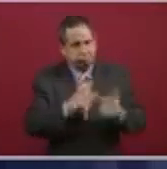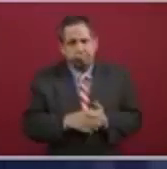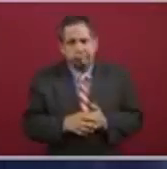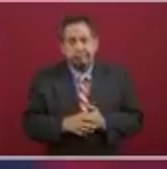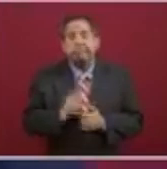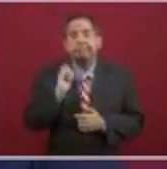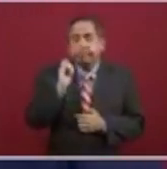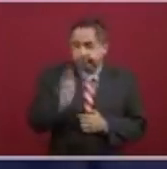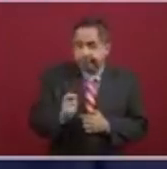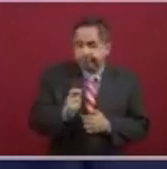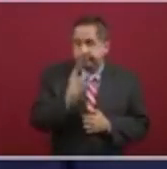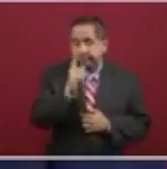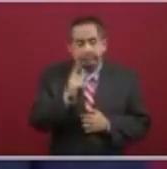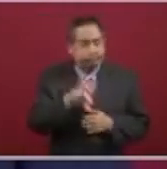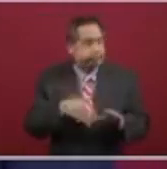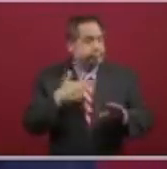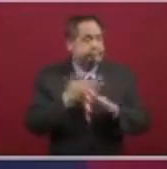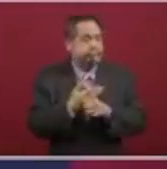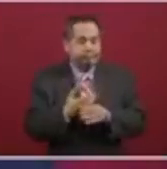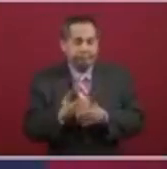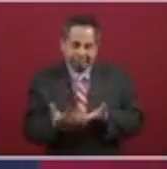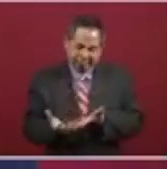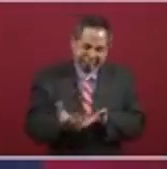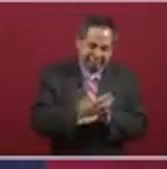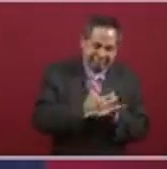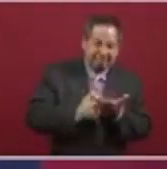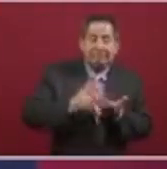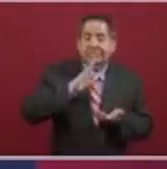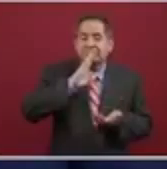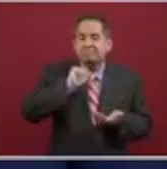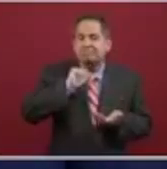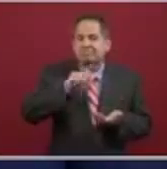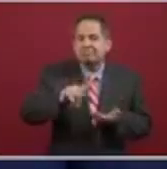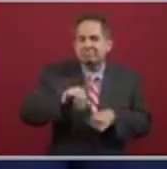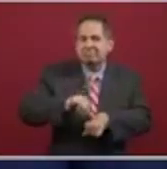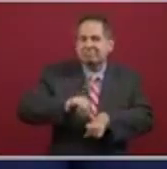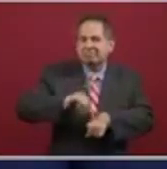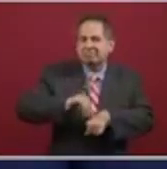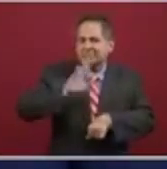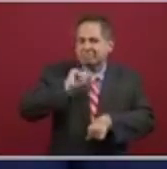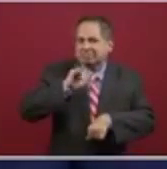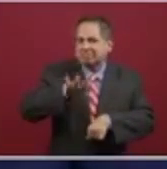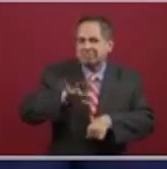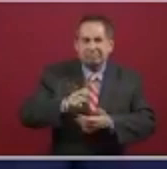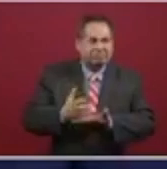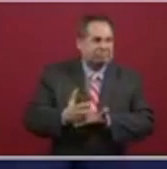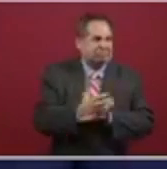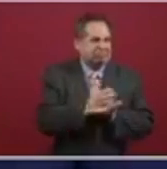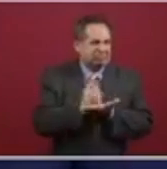contra de la riqueza malhabida, que eso